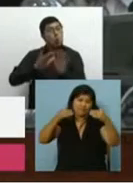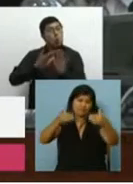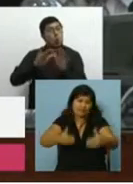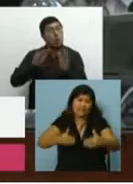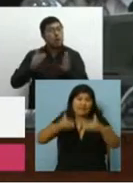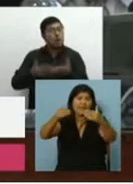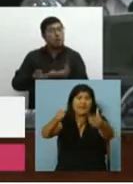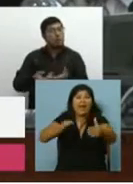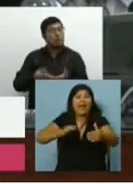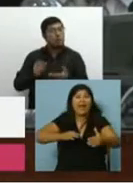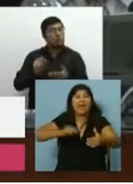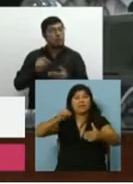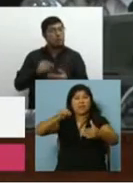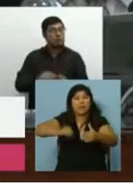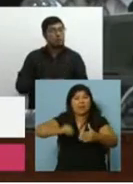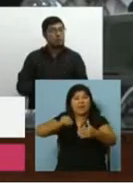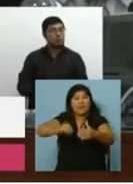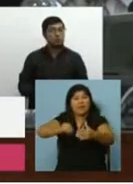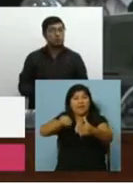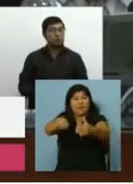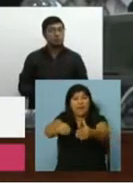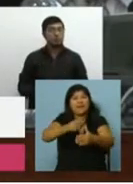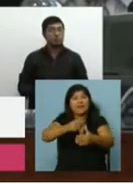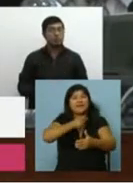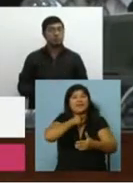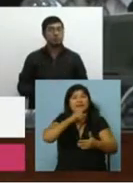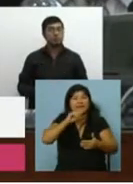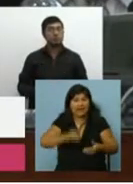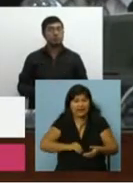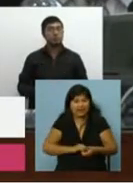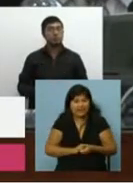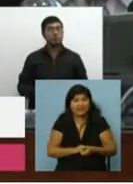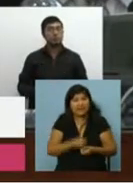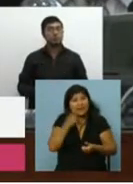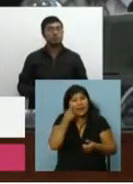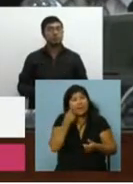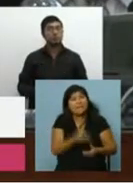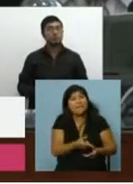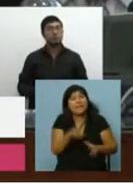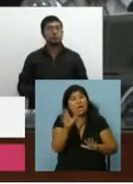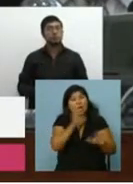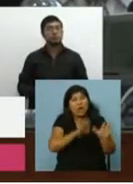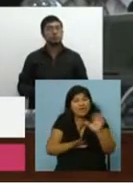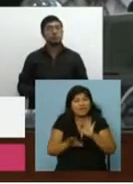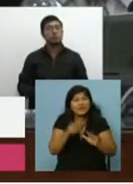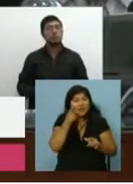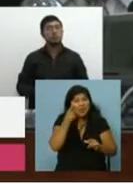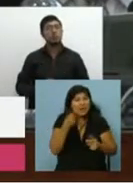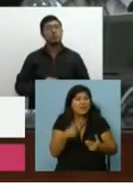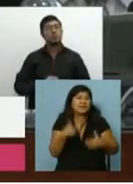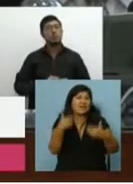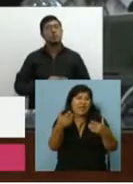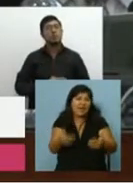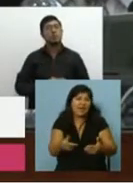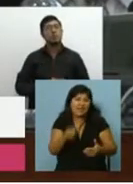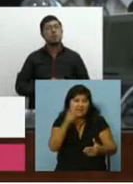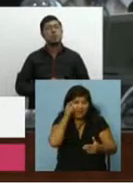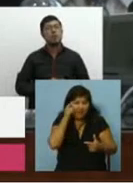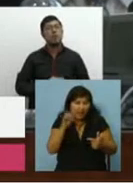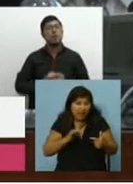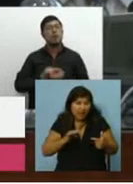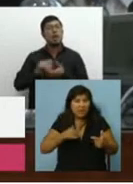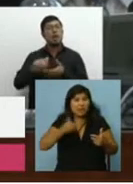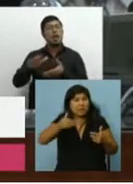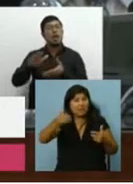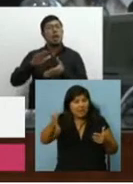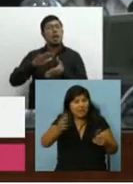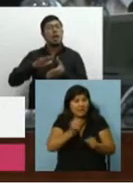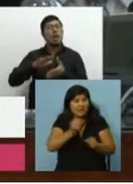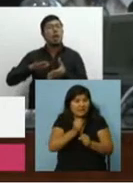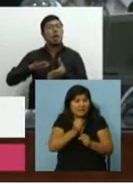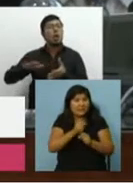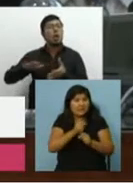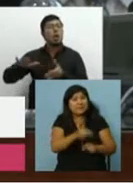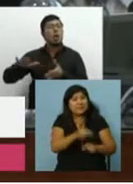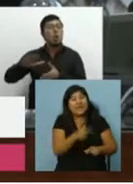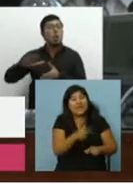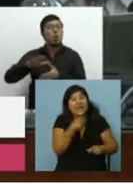estar, para 5 años, para 10 años, para 20 años, y están amparados, digamos, o sostenidos por la renta